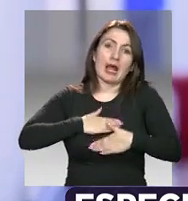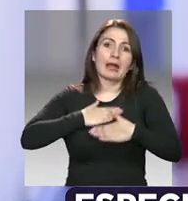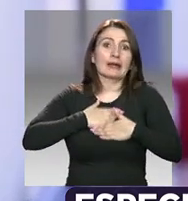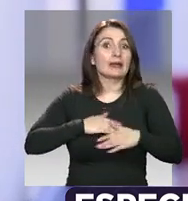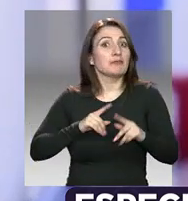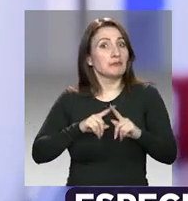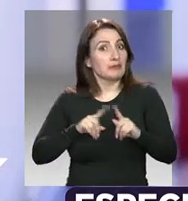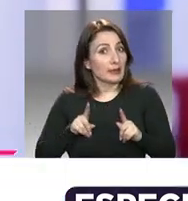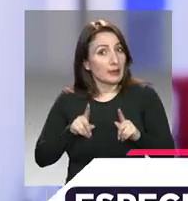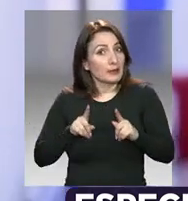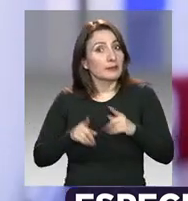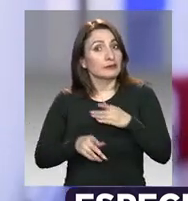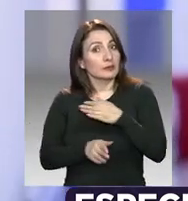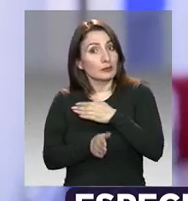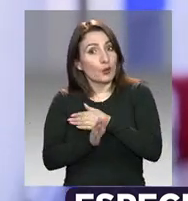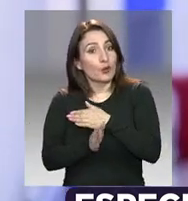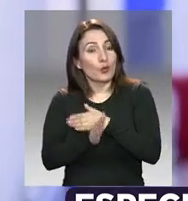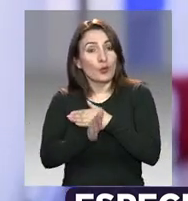pero aún